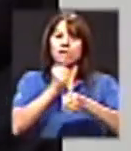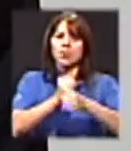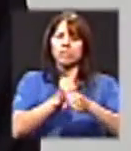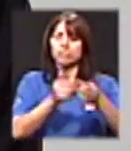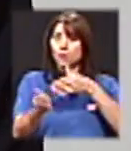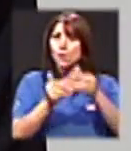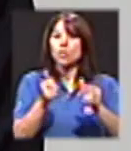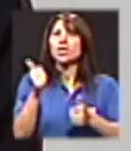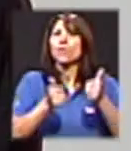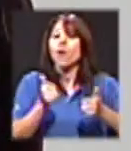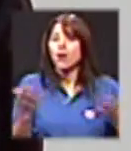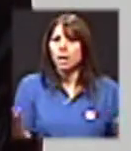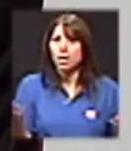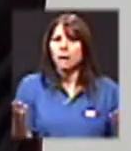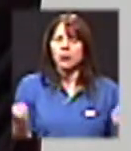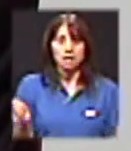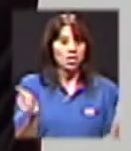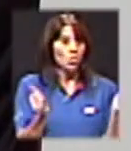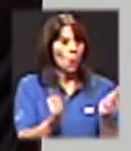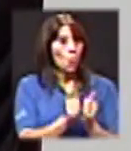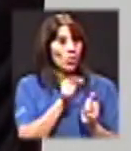mensaje tan